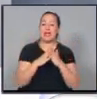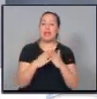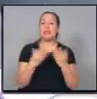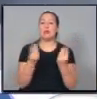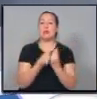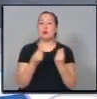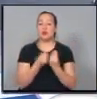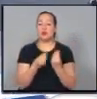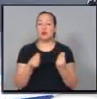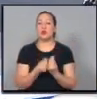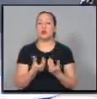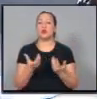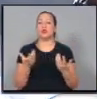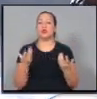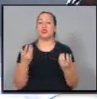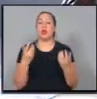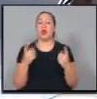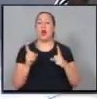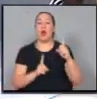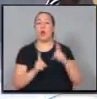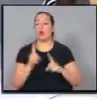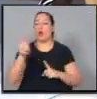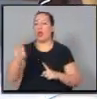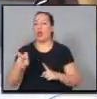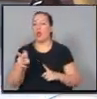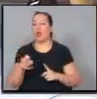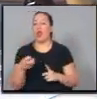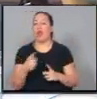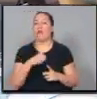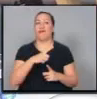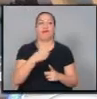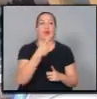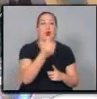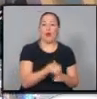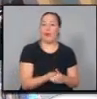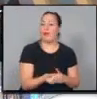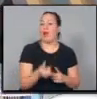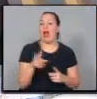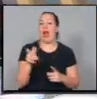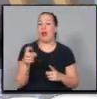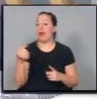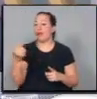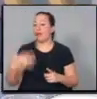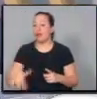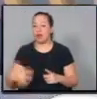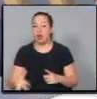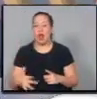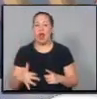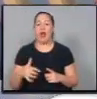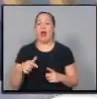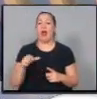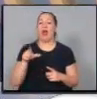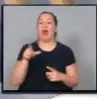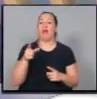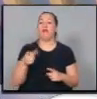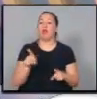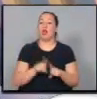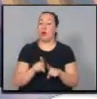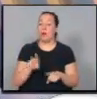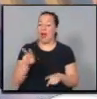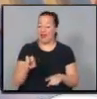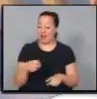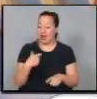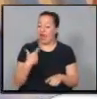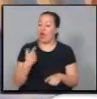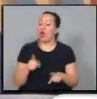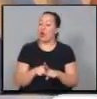una encerrona, ¿no? Terminan alquilando, el alquiler es caro, entonces el alquiler te saca poder de